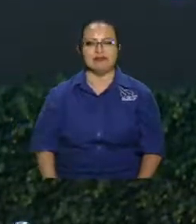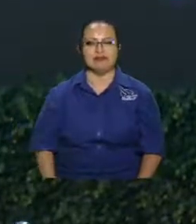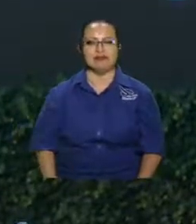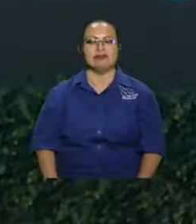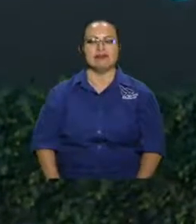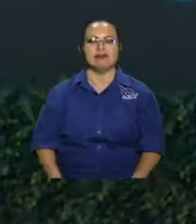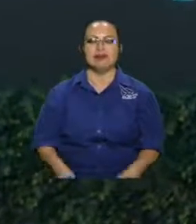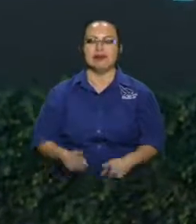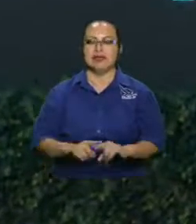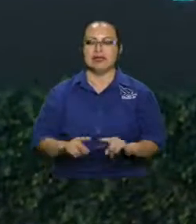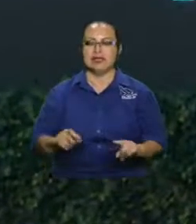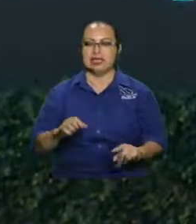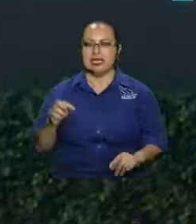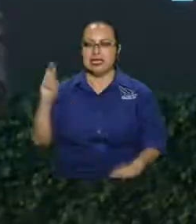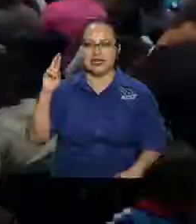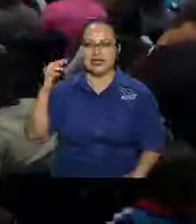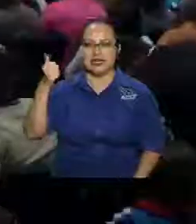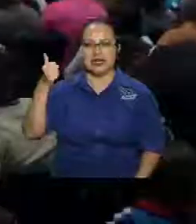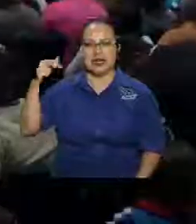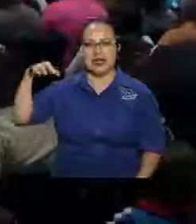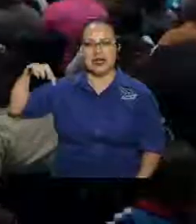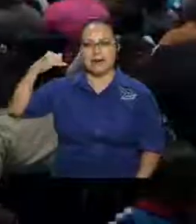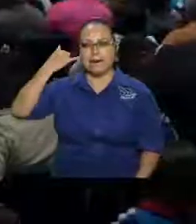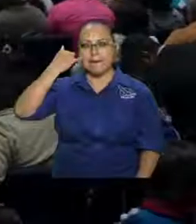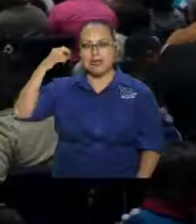sanguinario, pero es de rapiña.